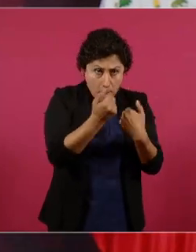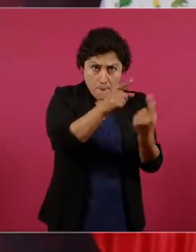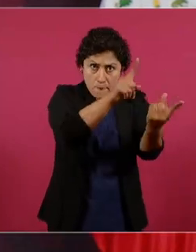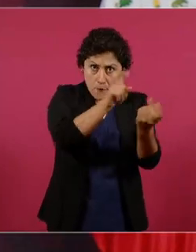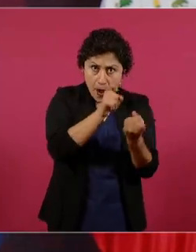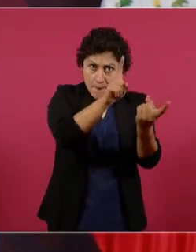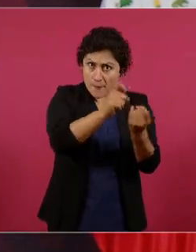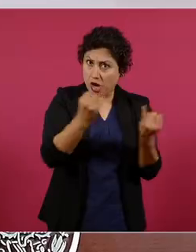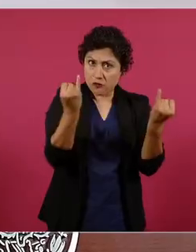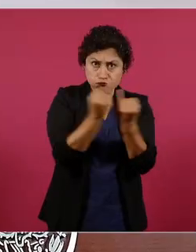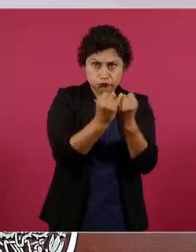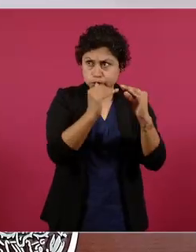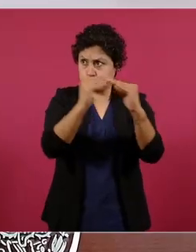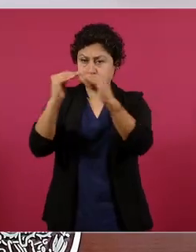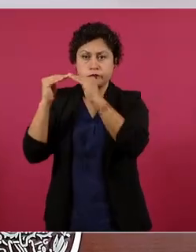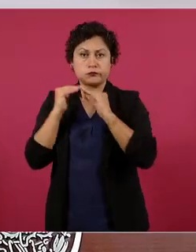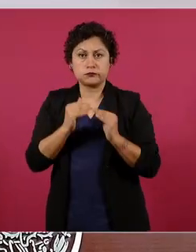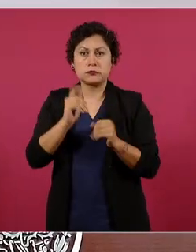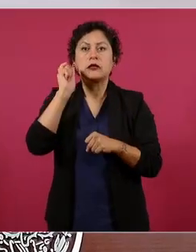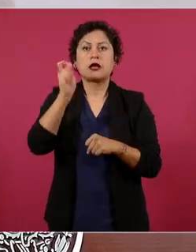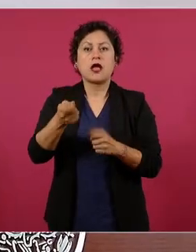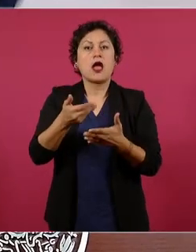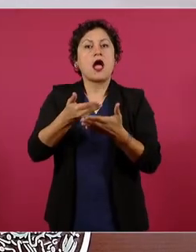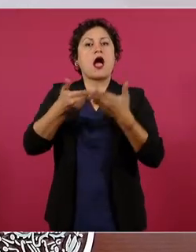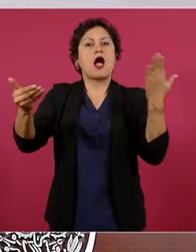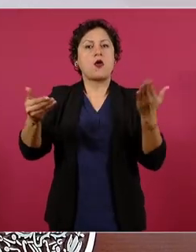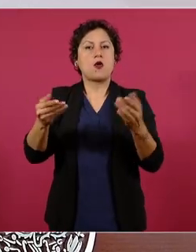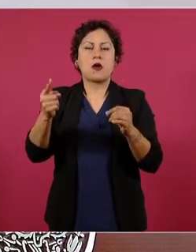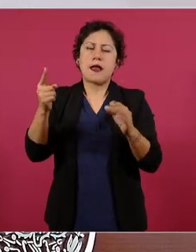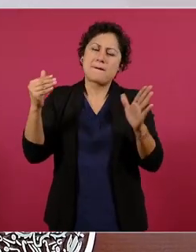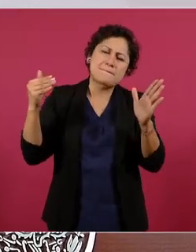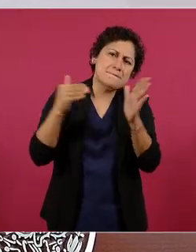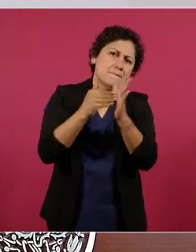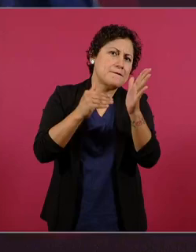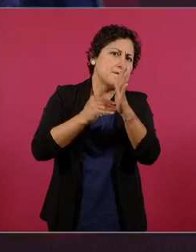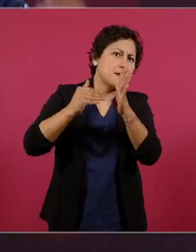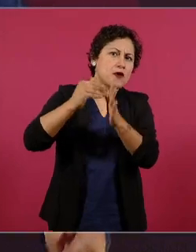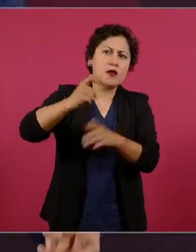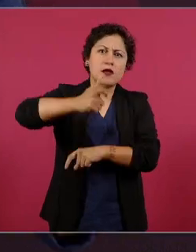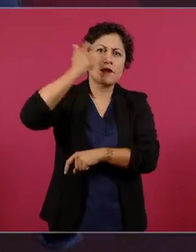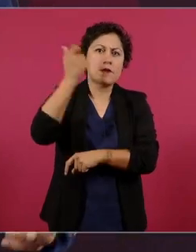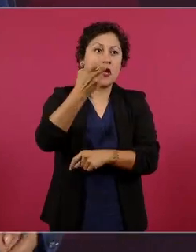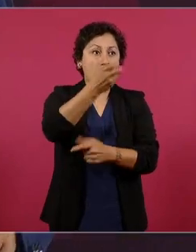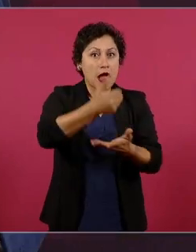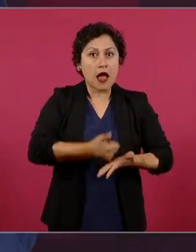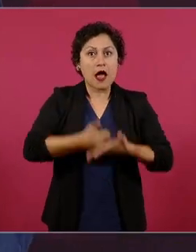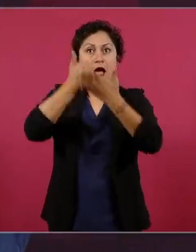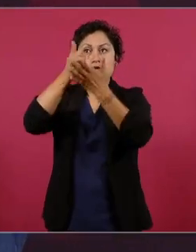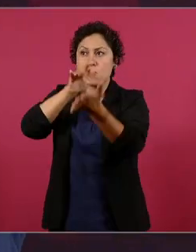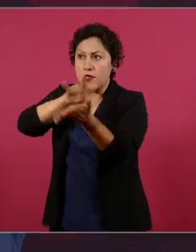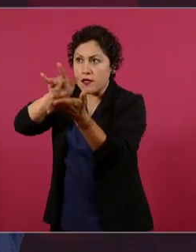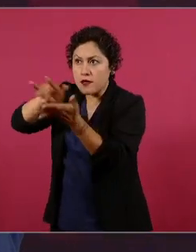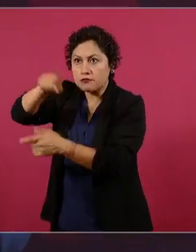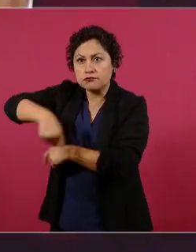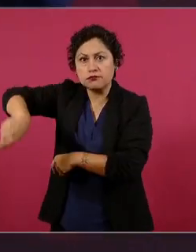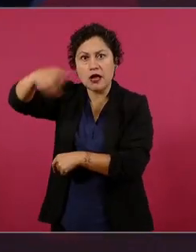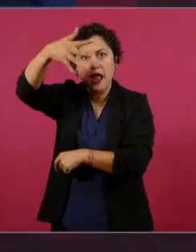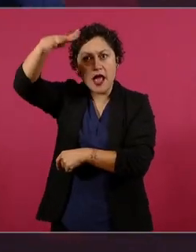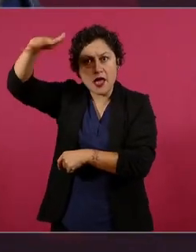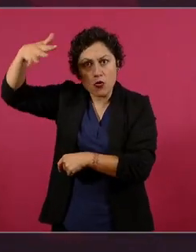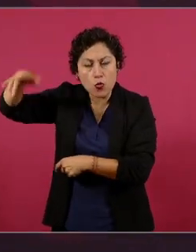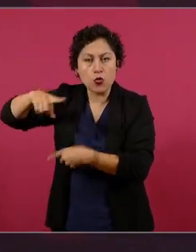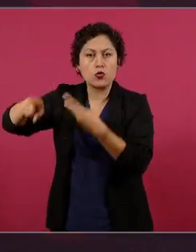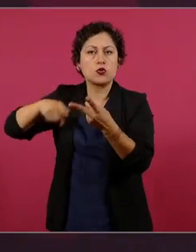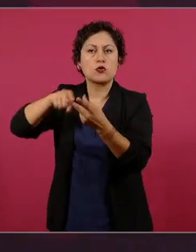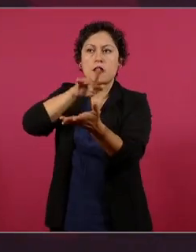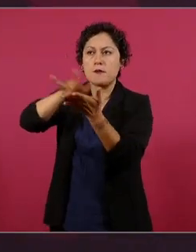Miles de millones de pesos son las pensiones de los adultos mayores, son las becas para